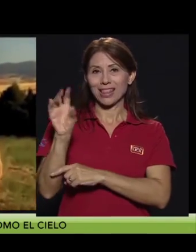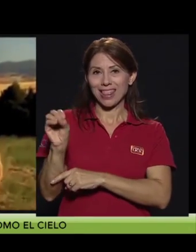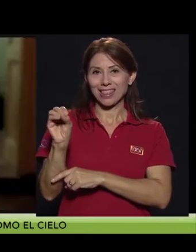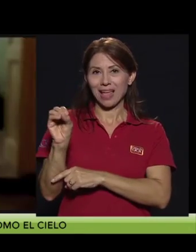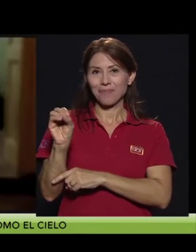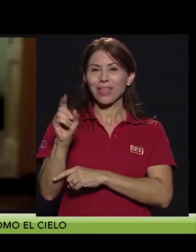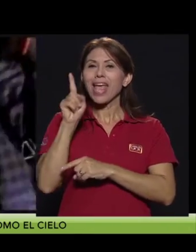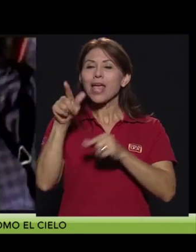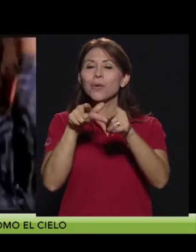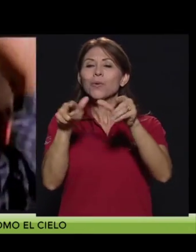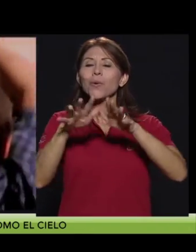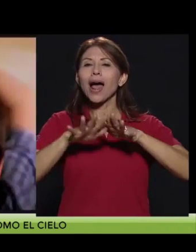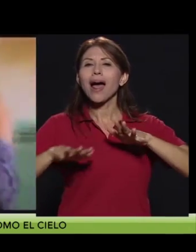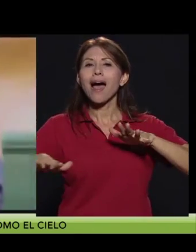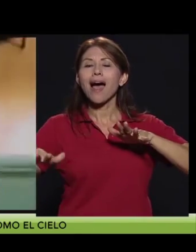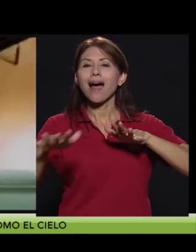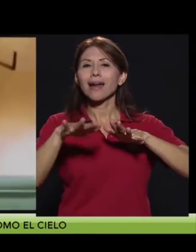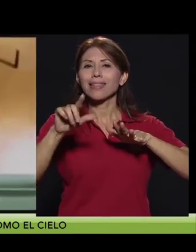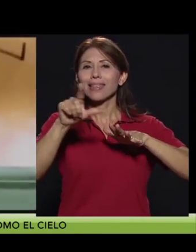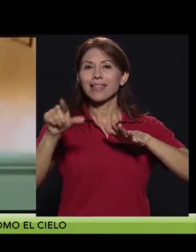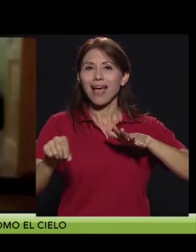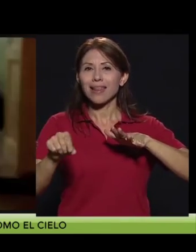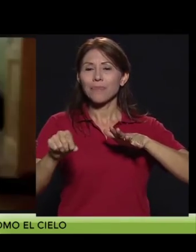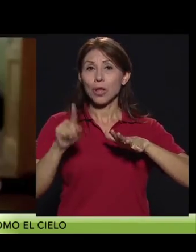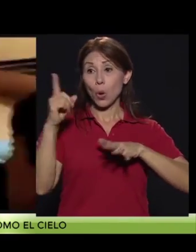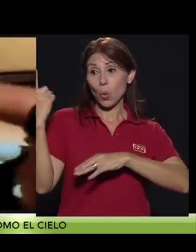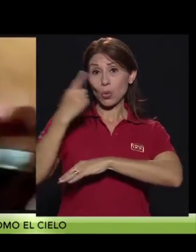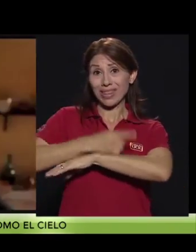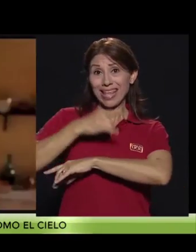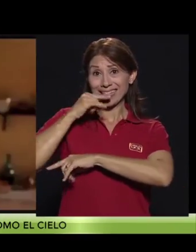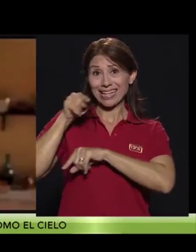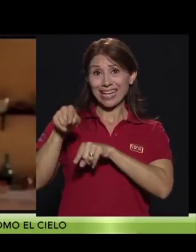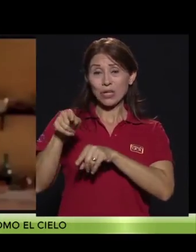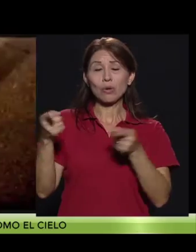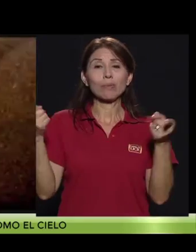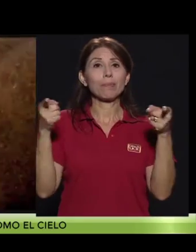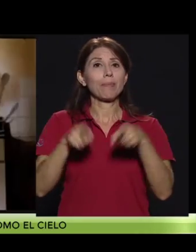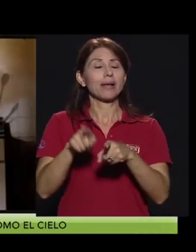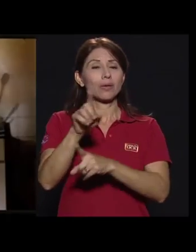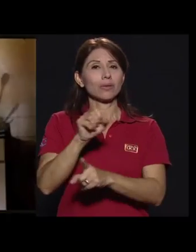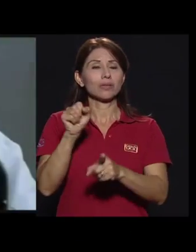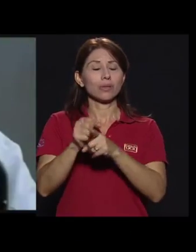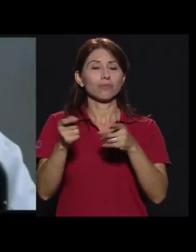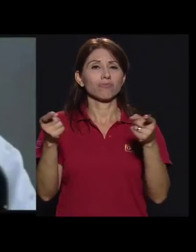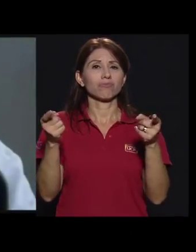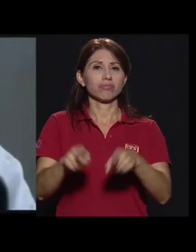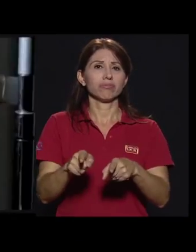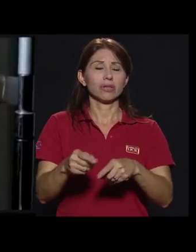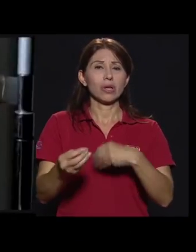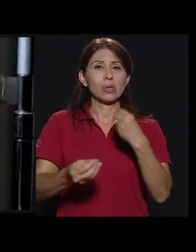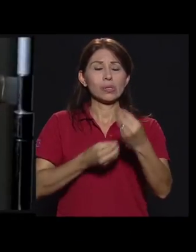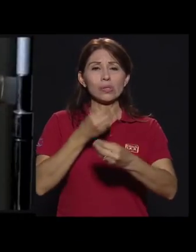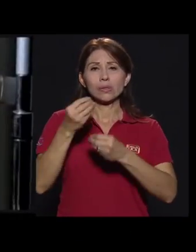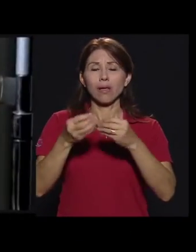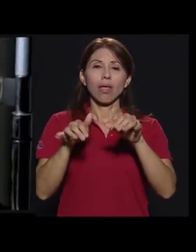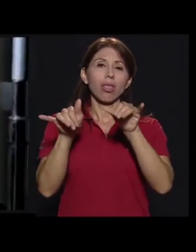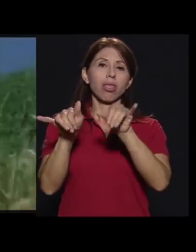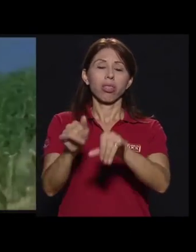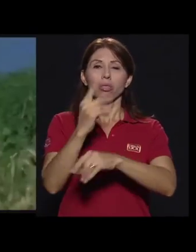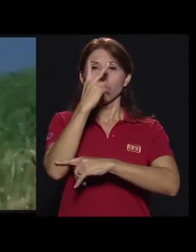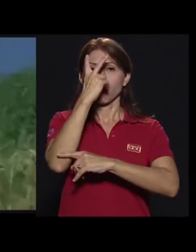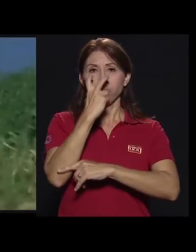la Toscana. Un día Mirko sufre un accidente con un rifle que lo deja permanentemente sin vista.